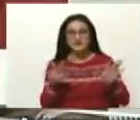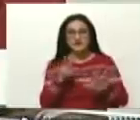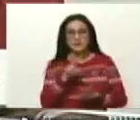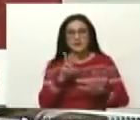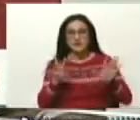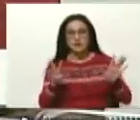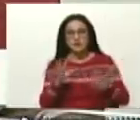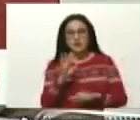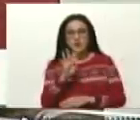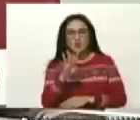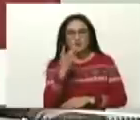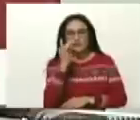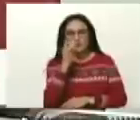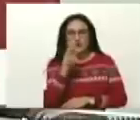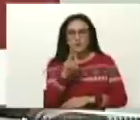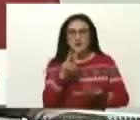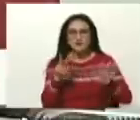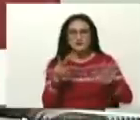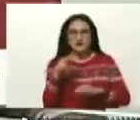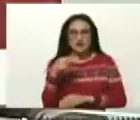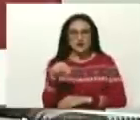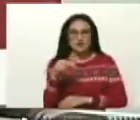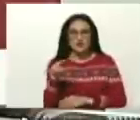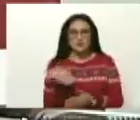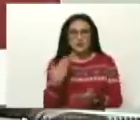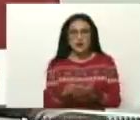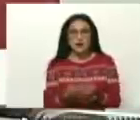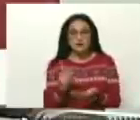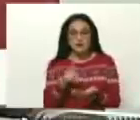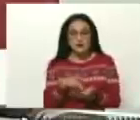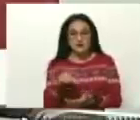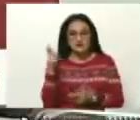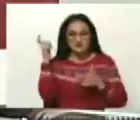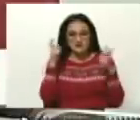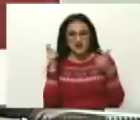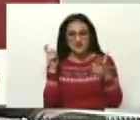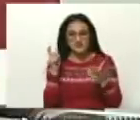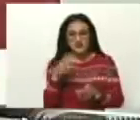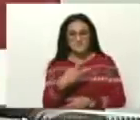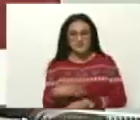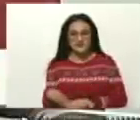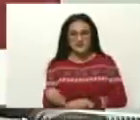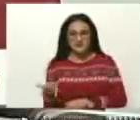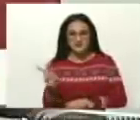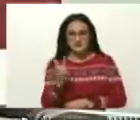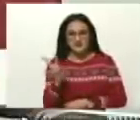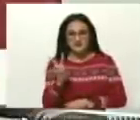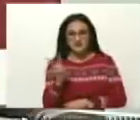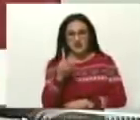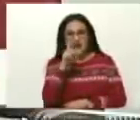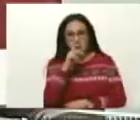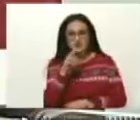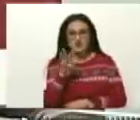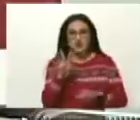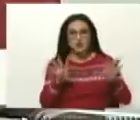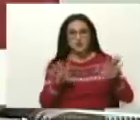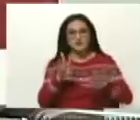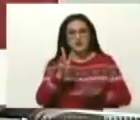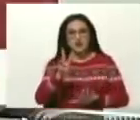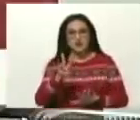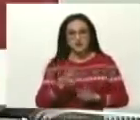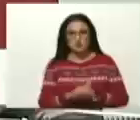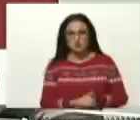28, 4 de febrero, 27 de noviembre, hasta la llegada del comandante Chávez a la presidencia de la República en el año